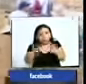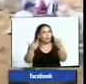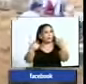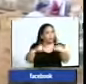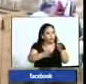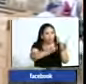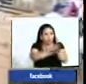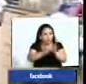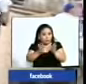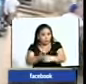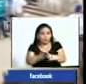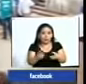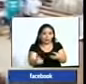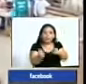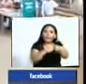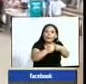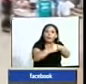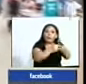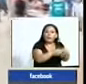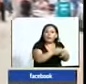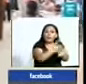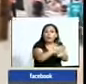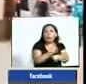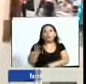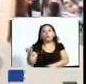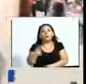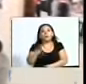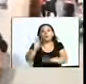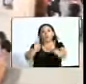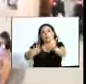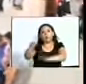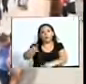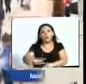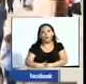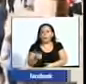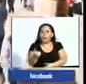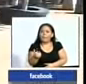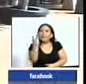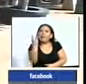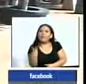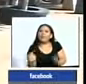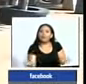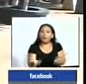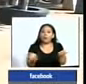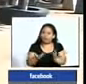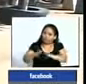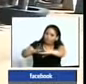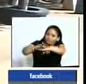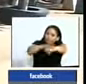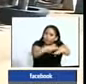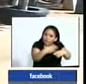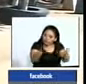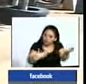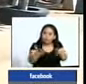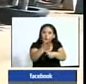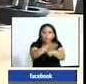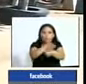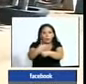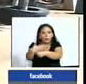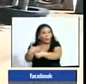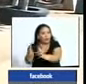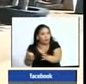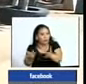la etapa de coaliciones, que en total fueron 91. En los próximos días esperan hacer el llamamiento a los partidos políticos